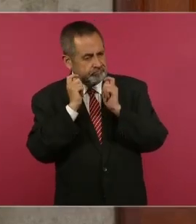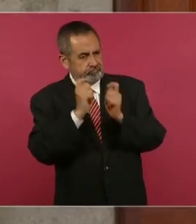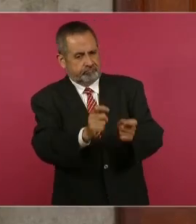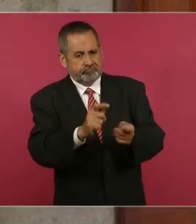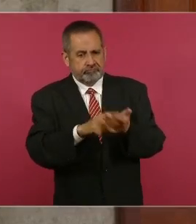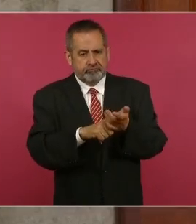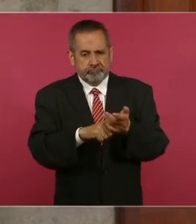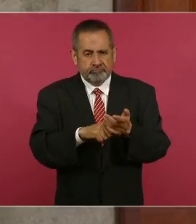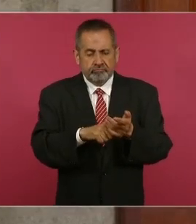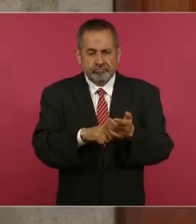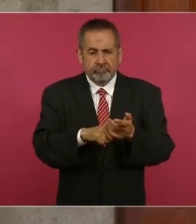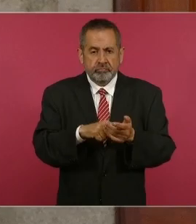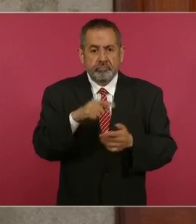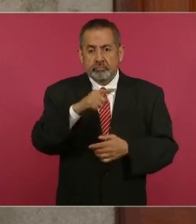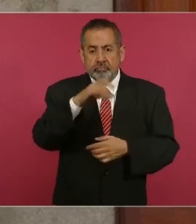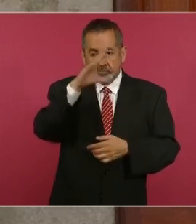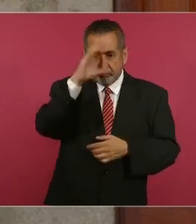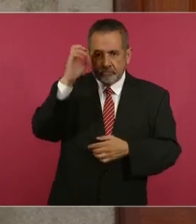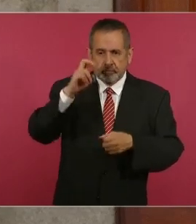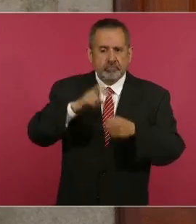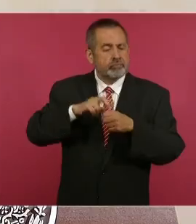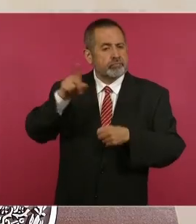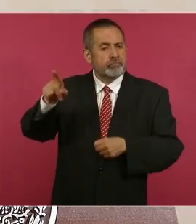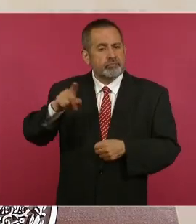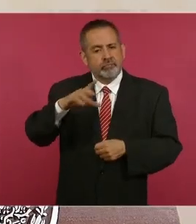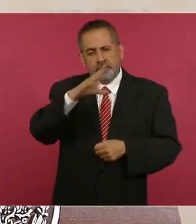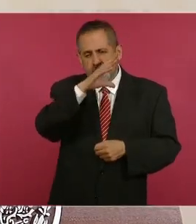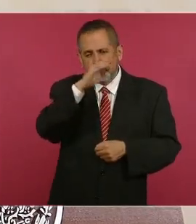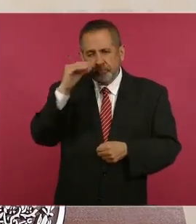Pulitzer, sí, por una foto en África